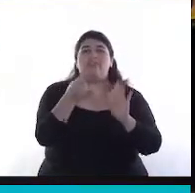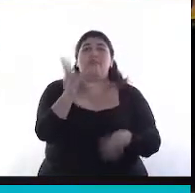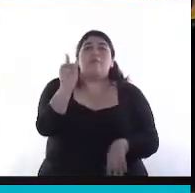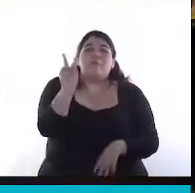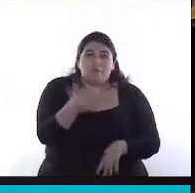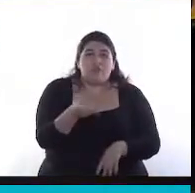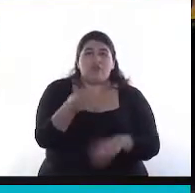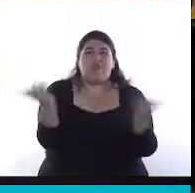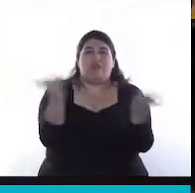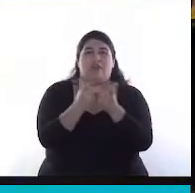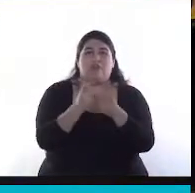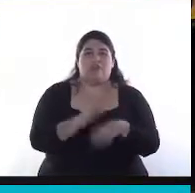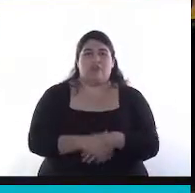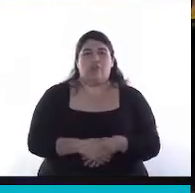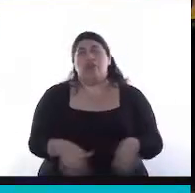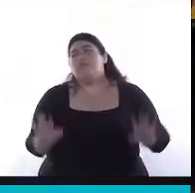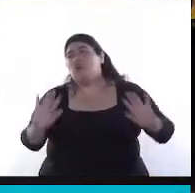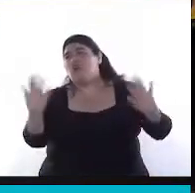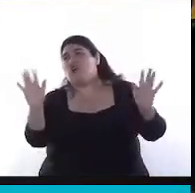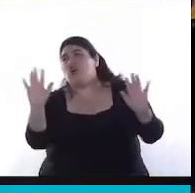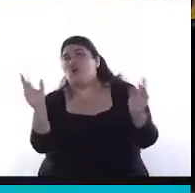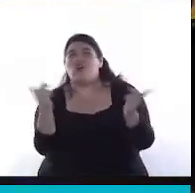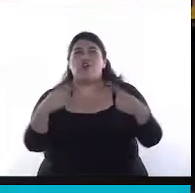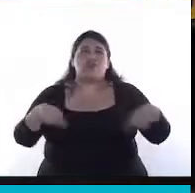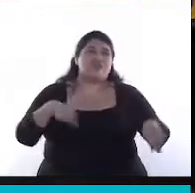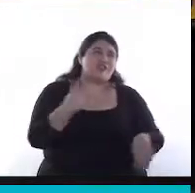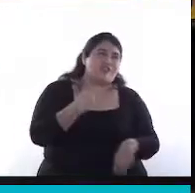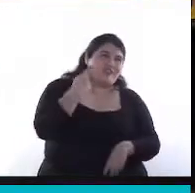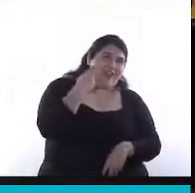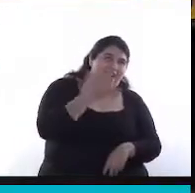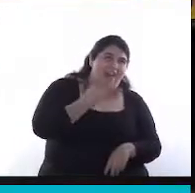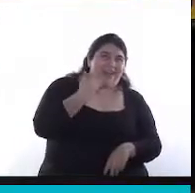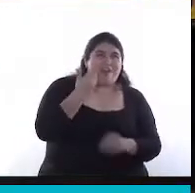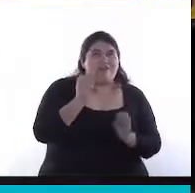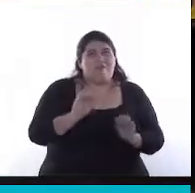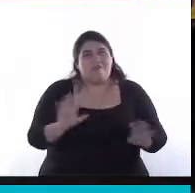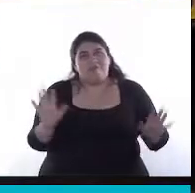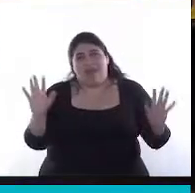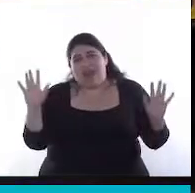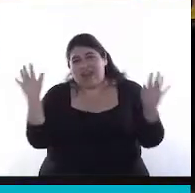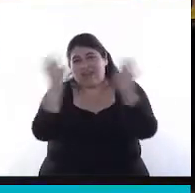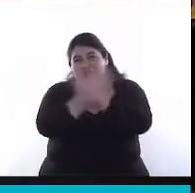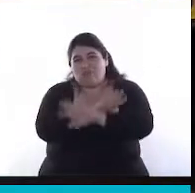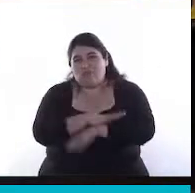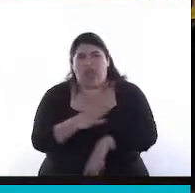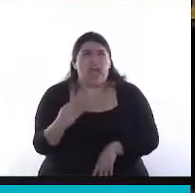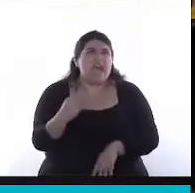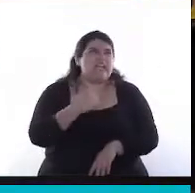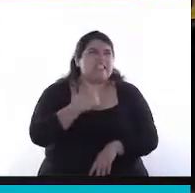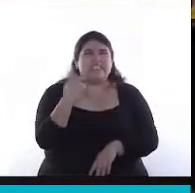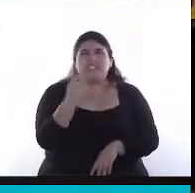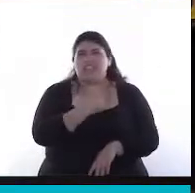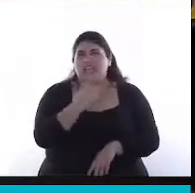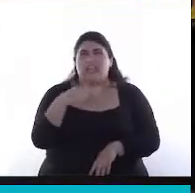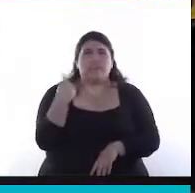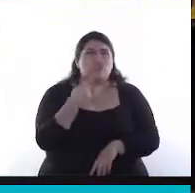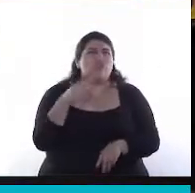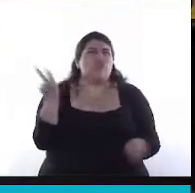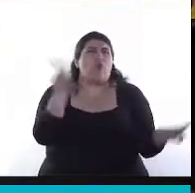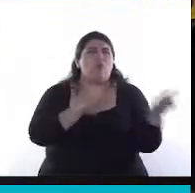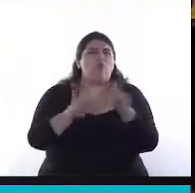pero no somos mal intencionadas kirchneristas que buscamos la impunidad son